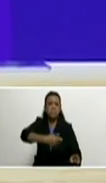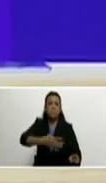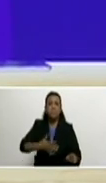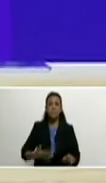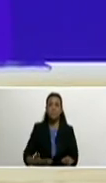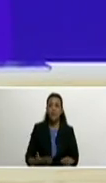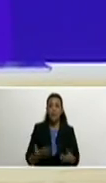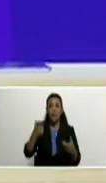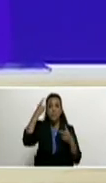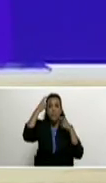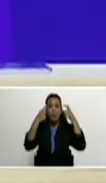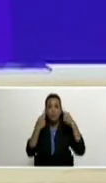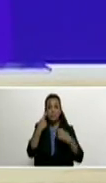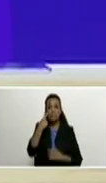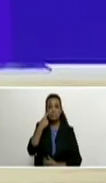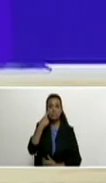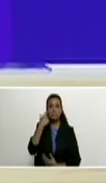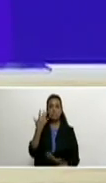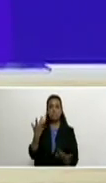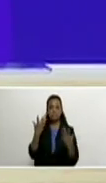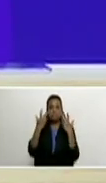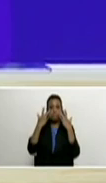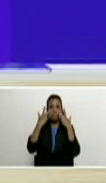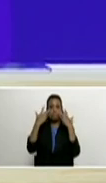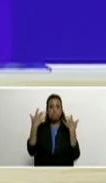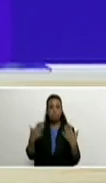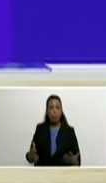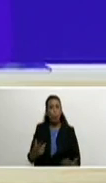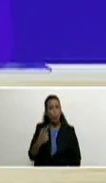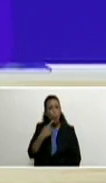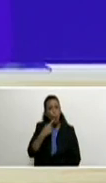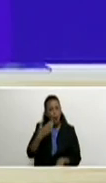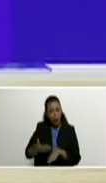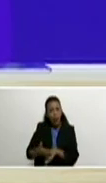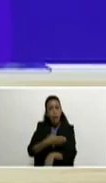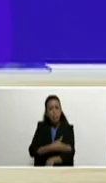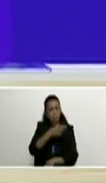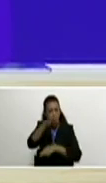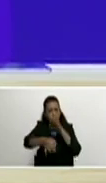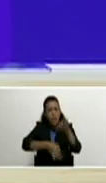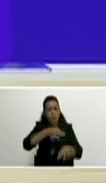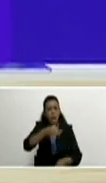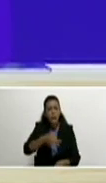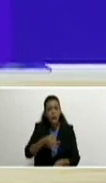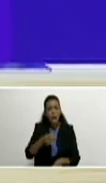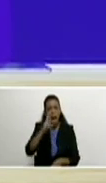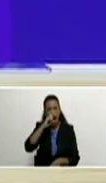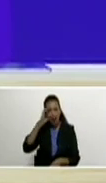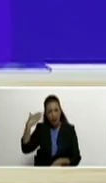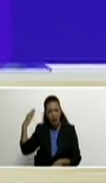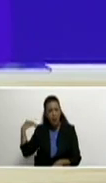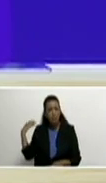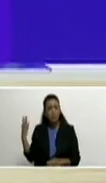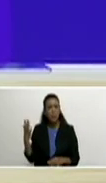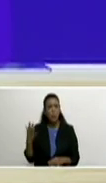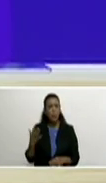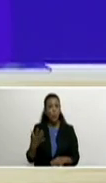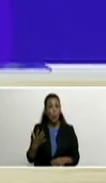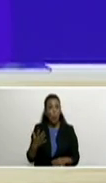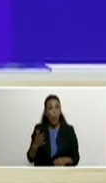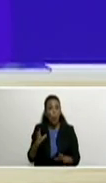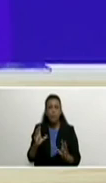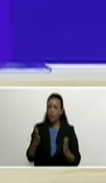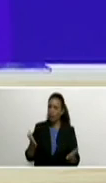Y el comandante Chávez, como él lo dijo en una época, fue